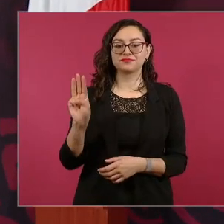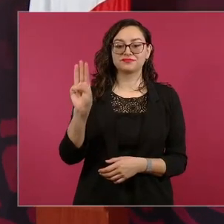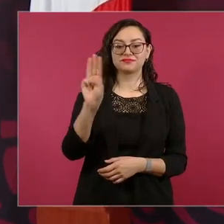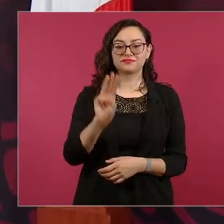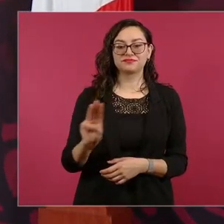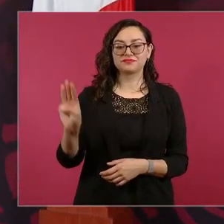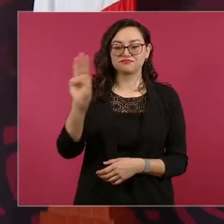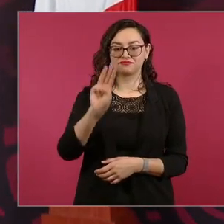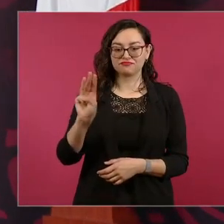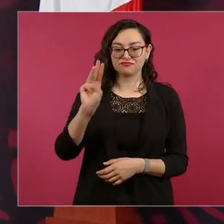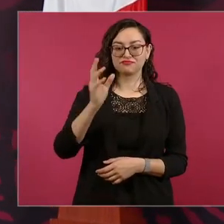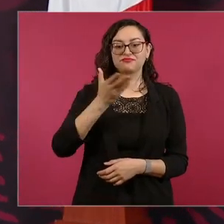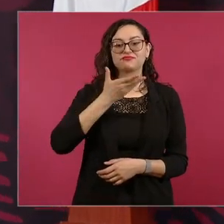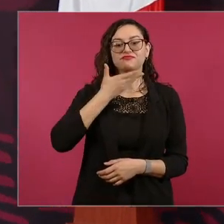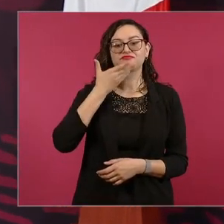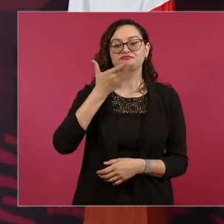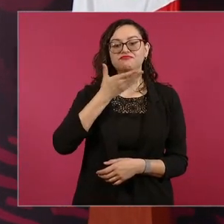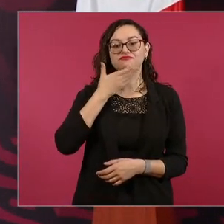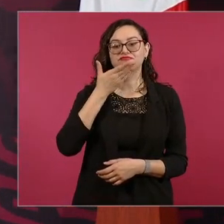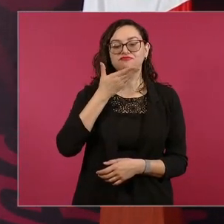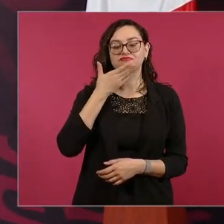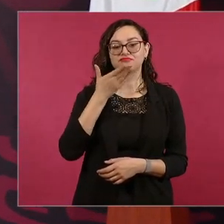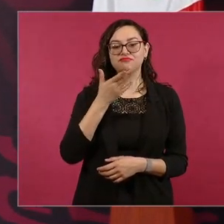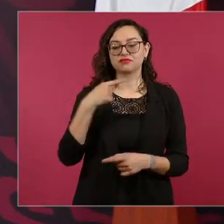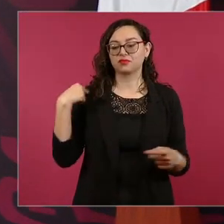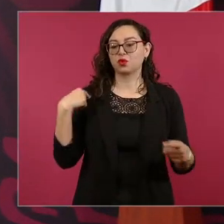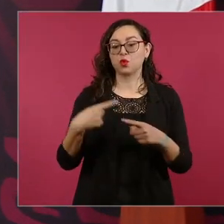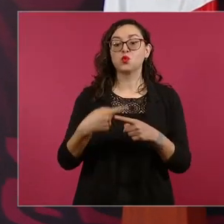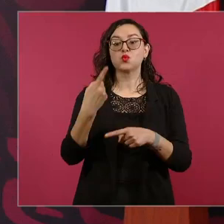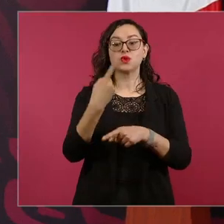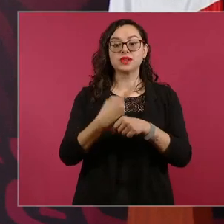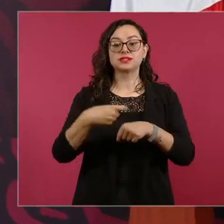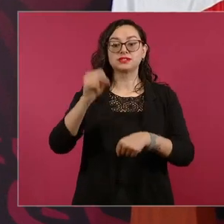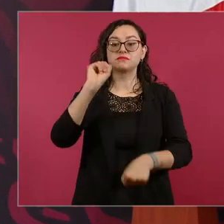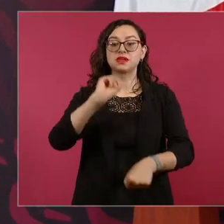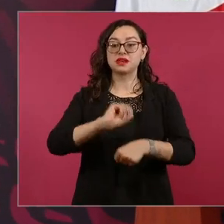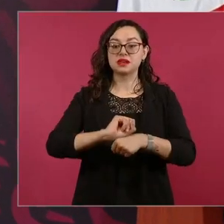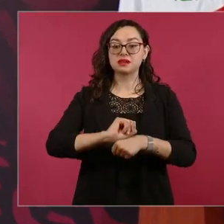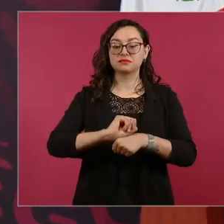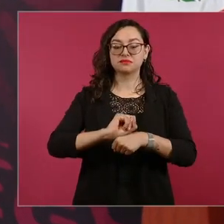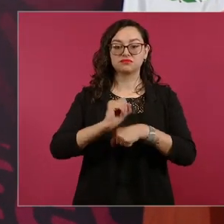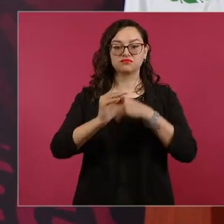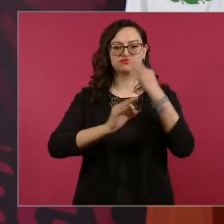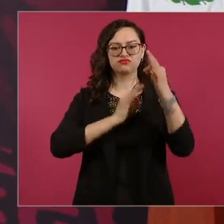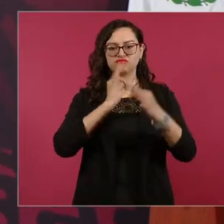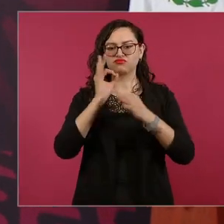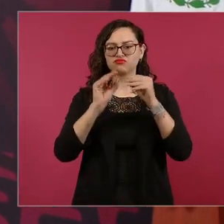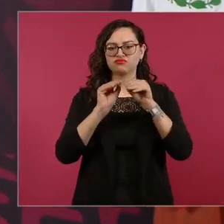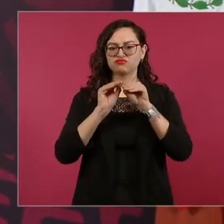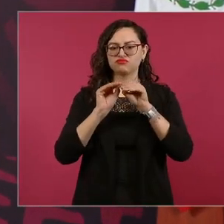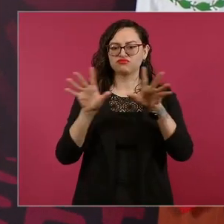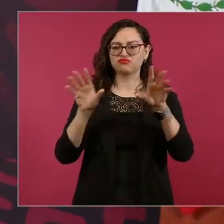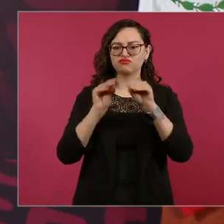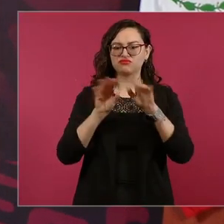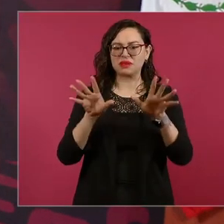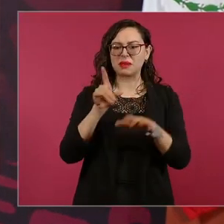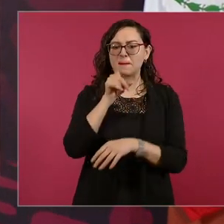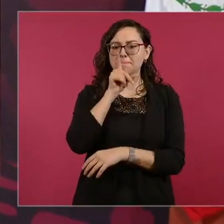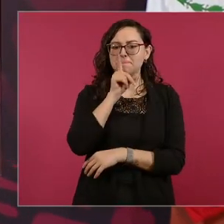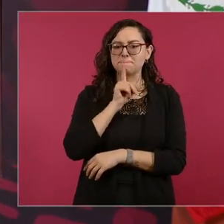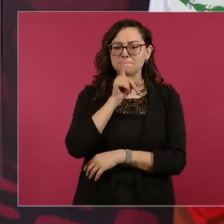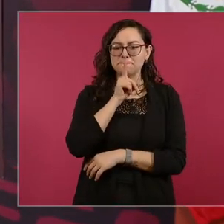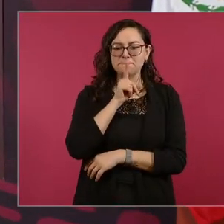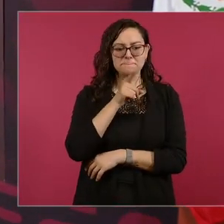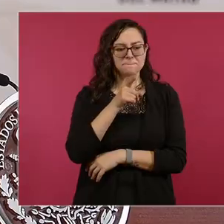quién en las mentiras de la semana y también acordamos informar